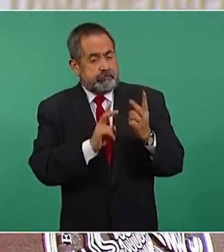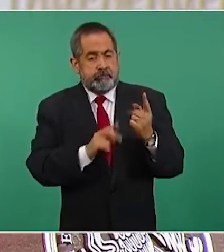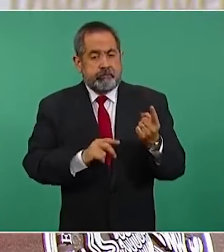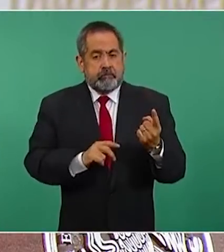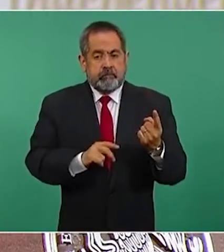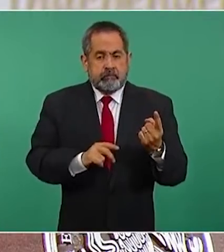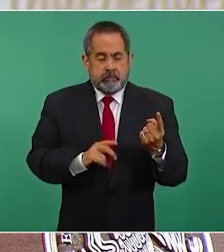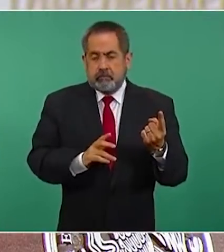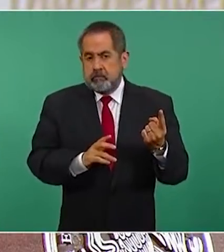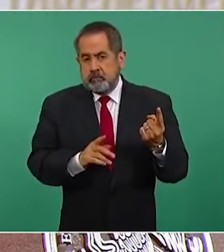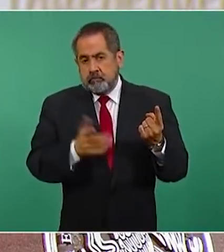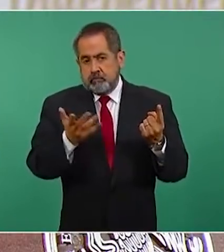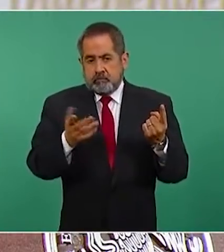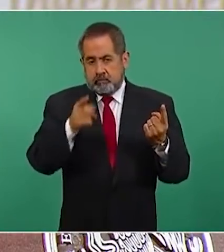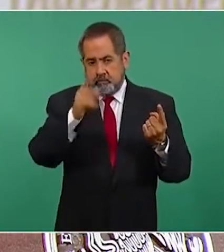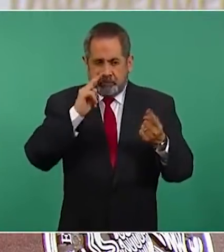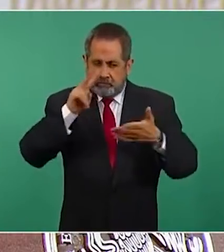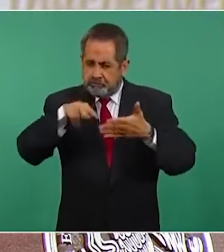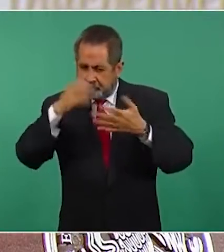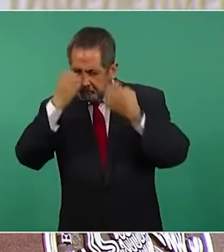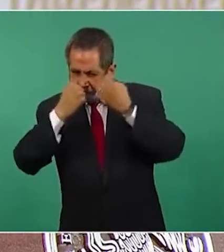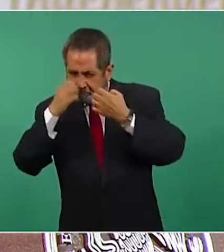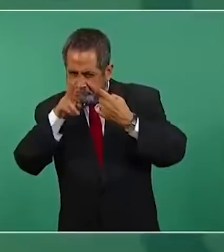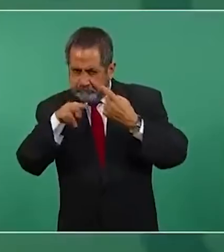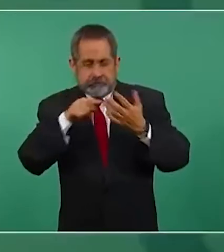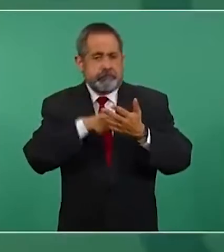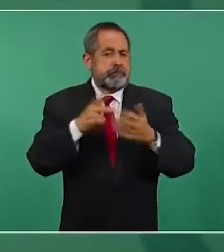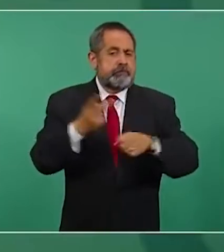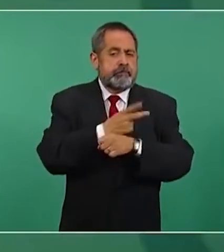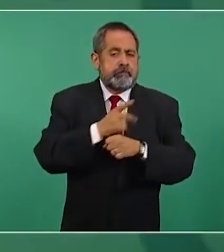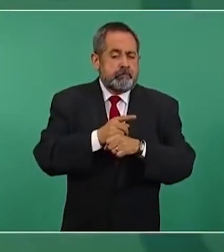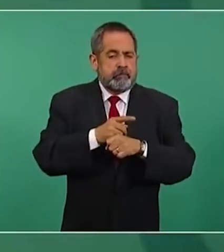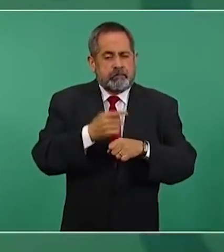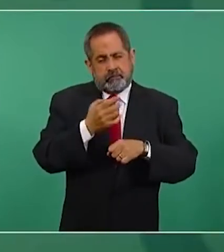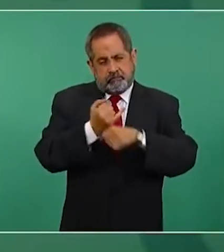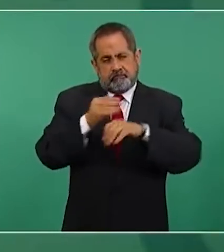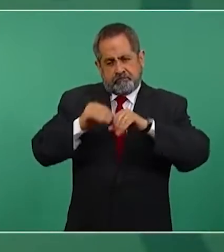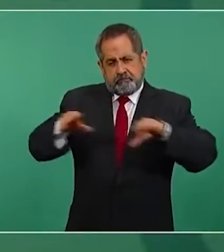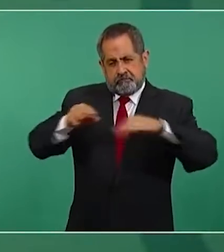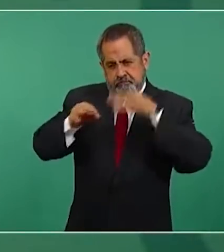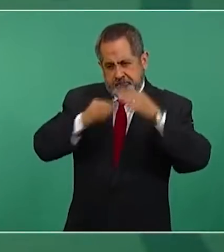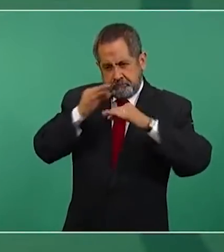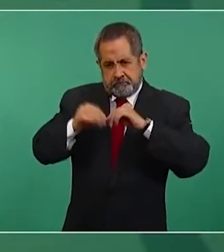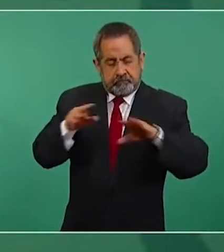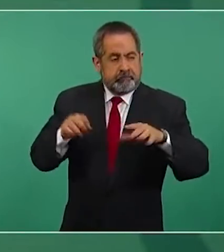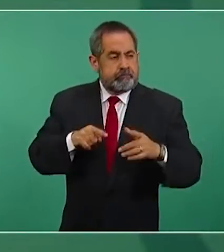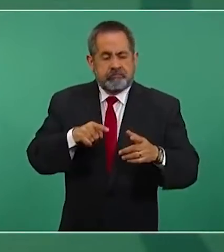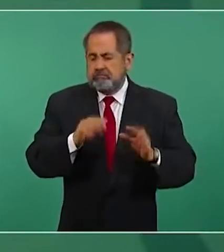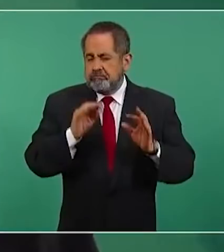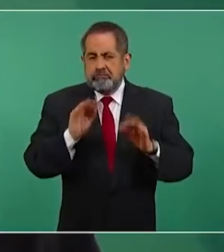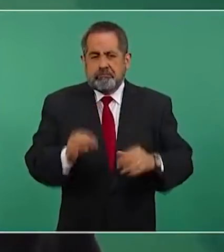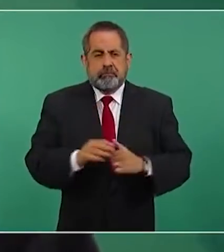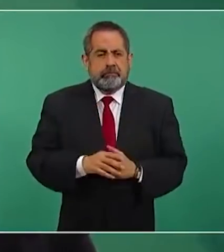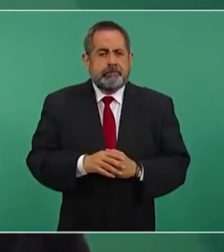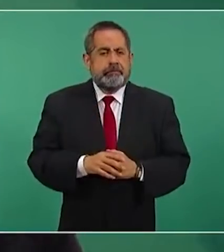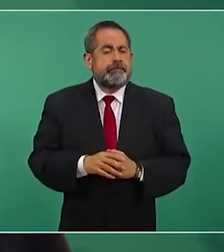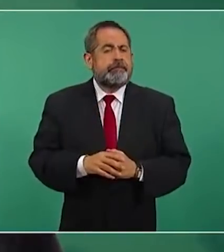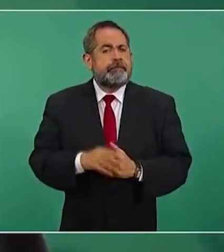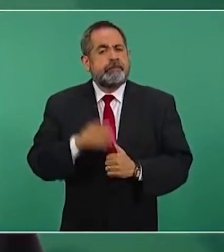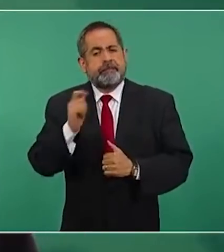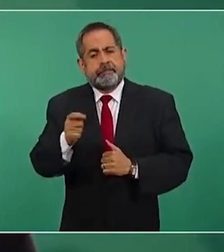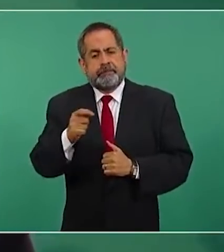si ustedes revisan las transmisiones y esto